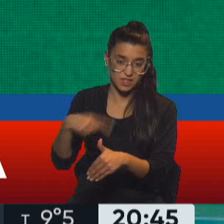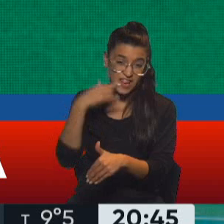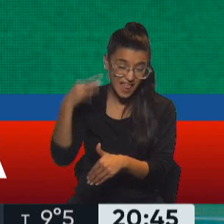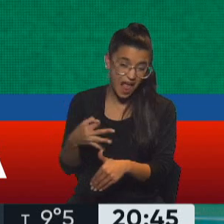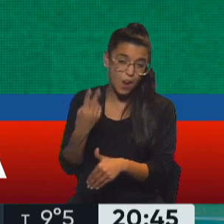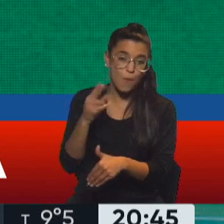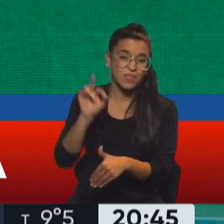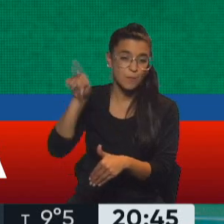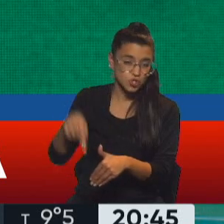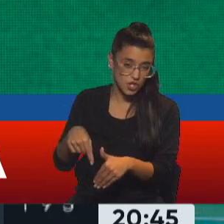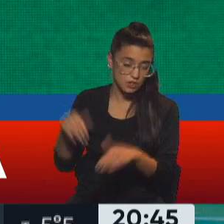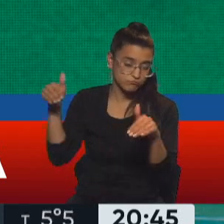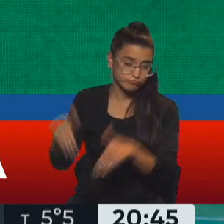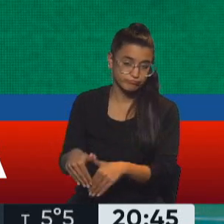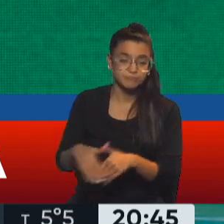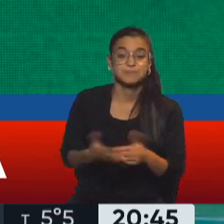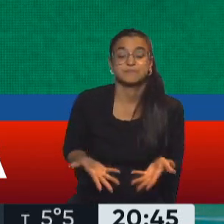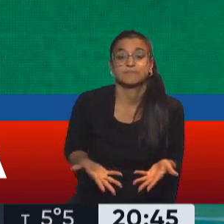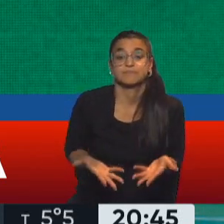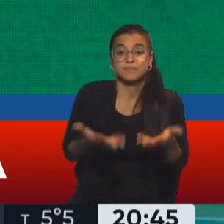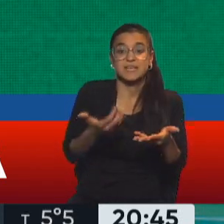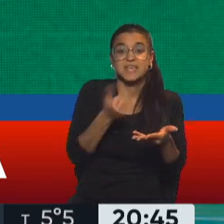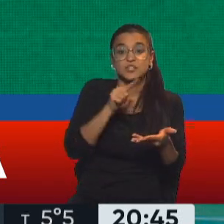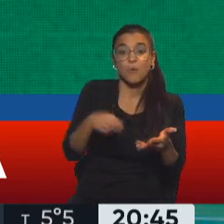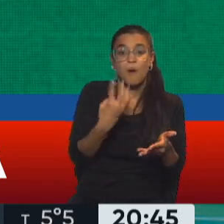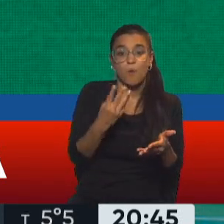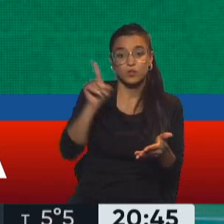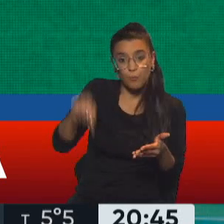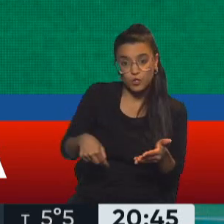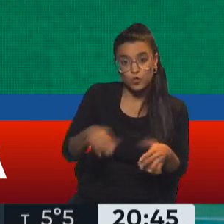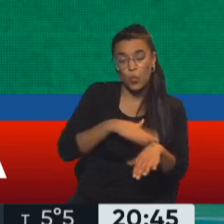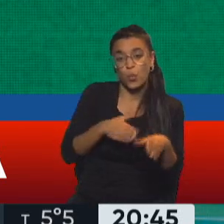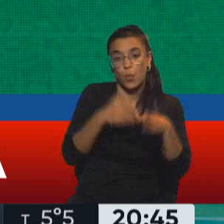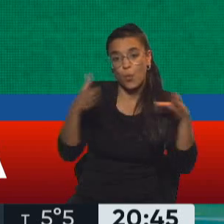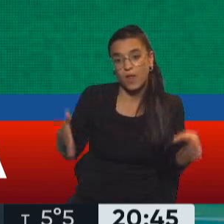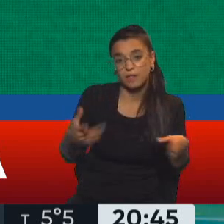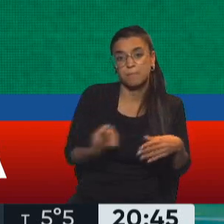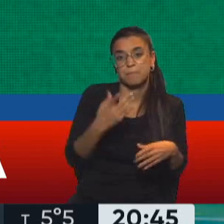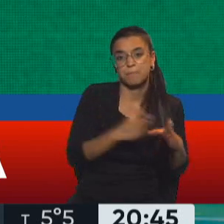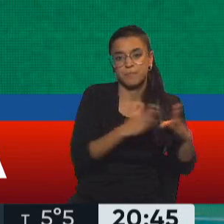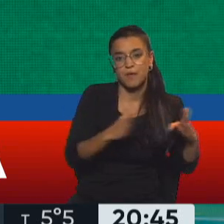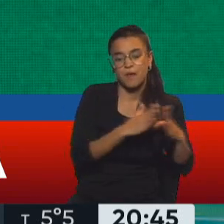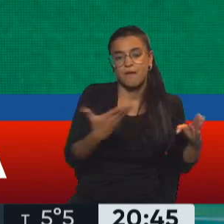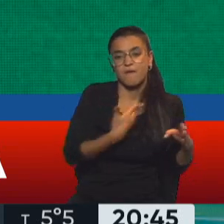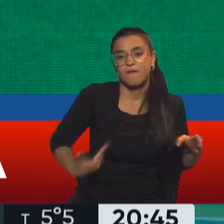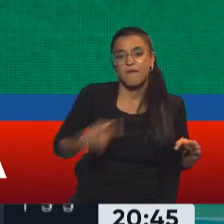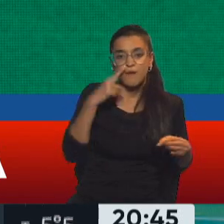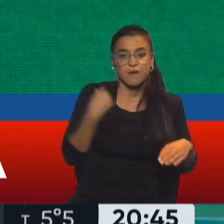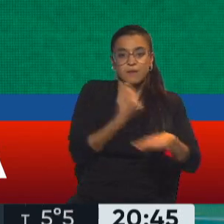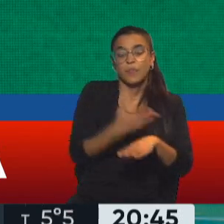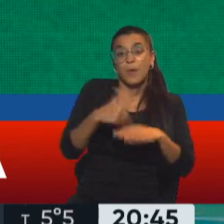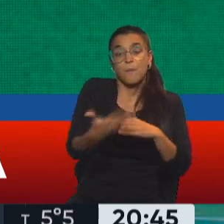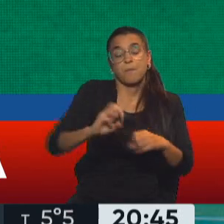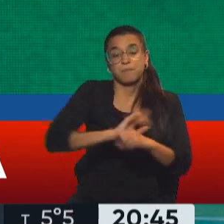reales, 20%. Se recuperó 6,4% durante el primer tiempo del gobierno de Alberto Fernández, luego